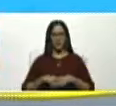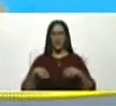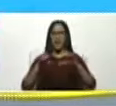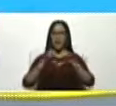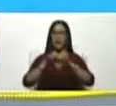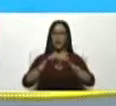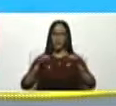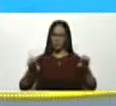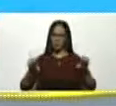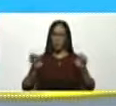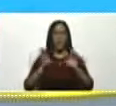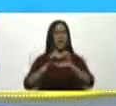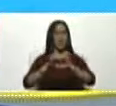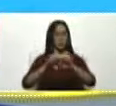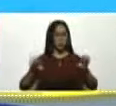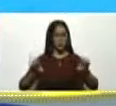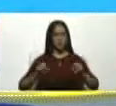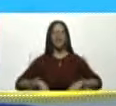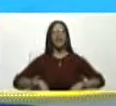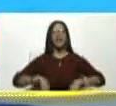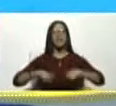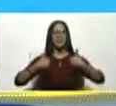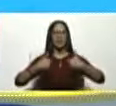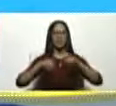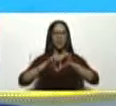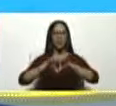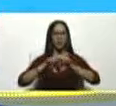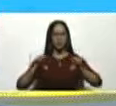Educación, educación y más educación.